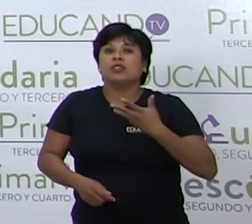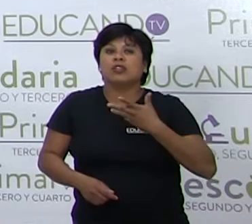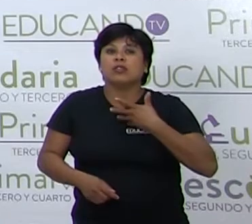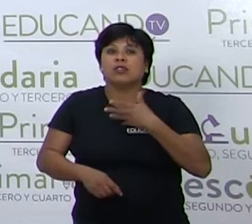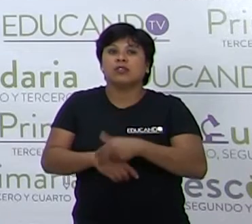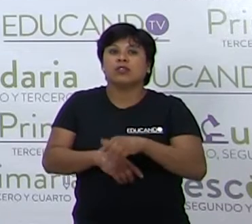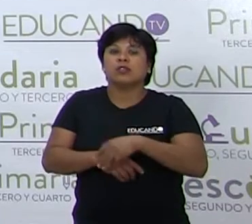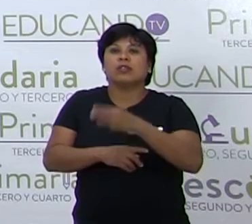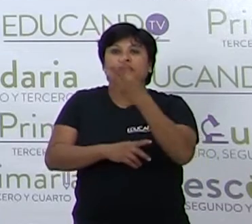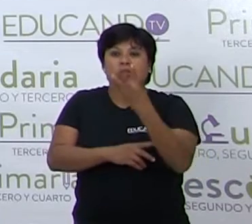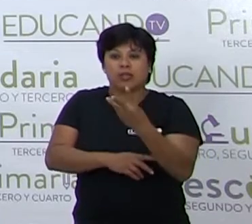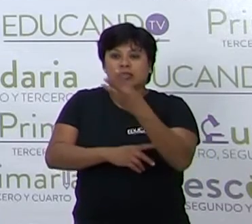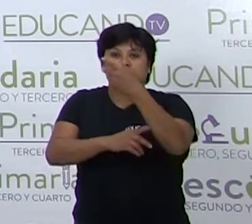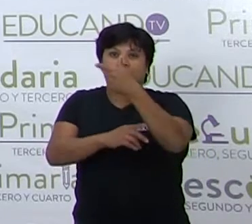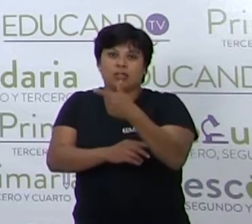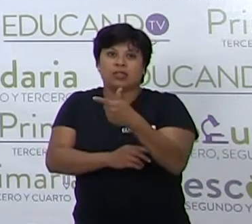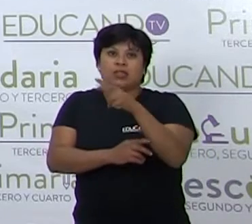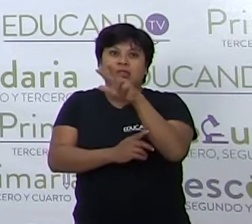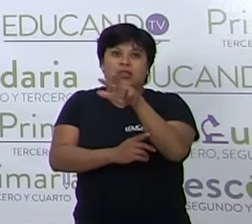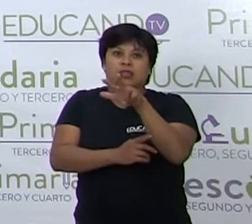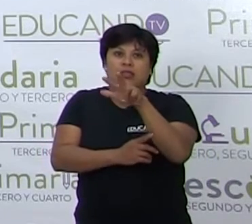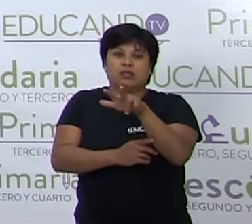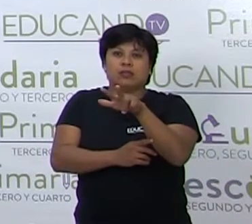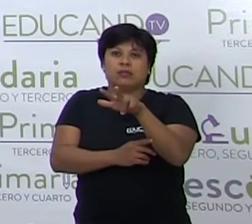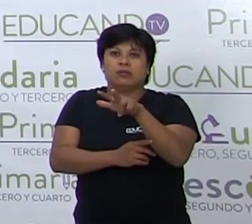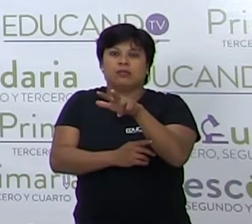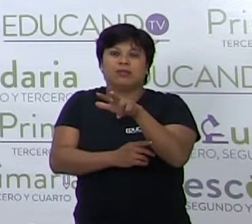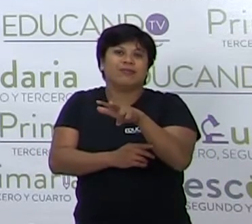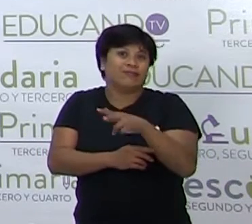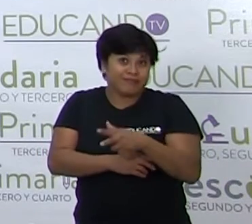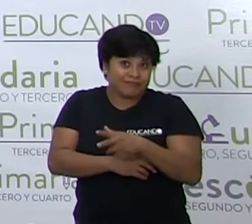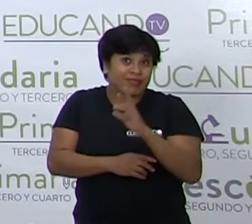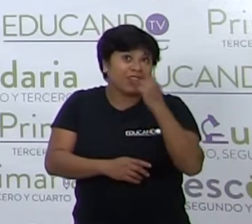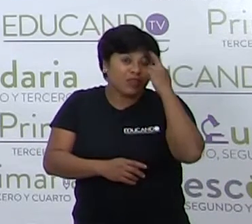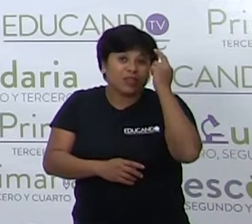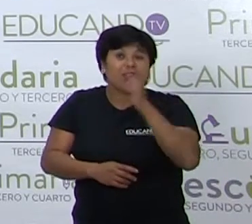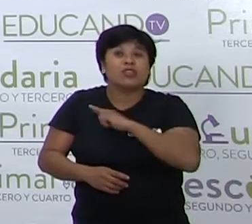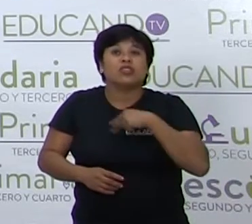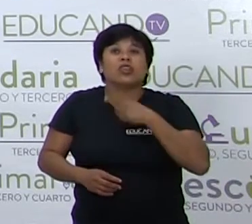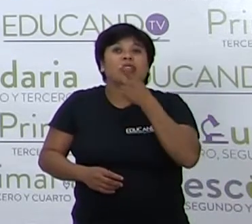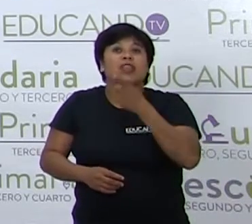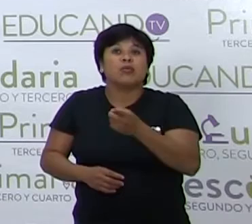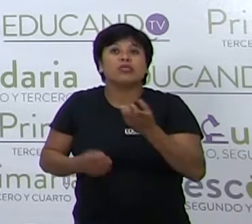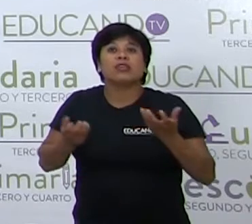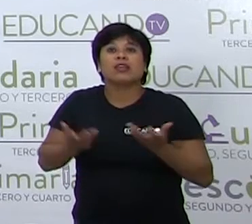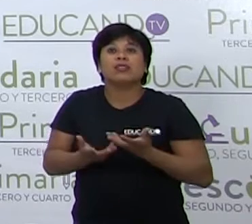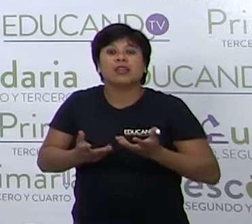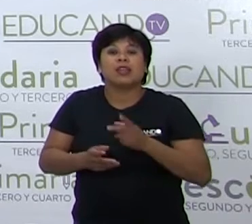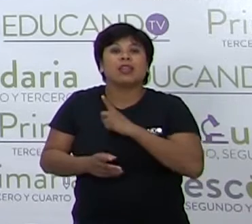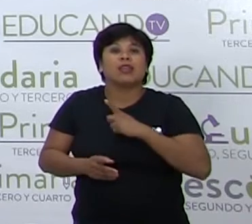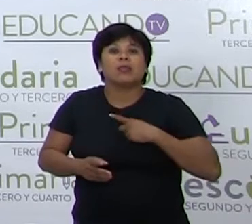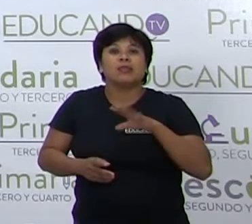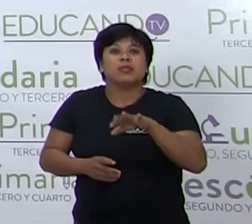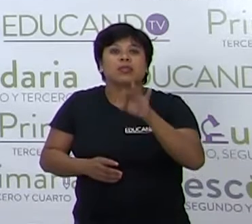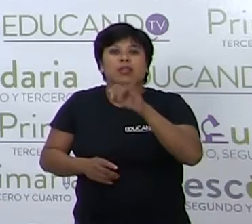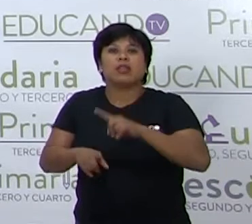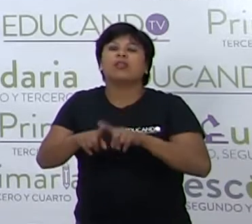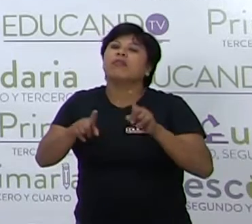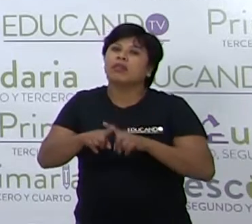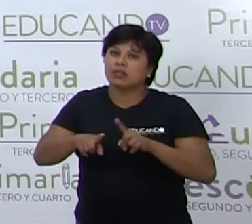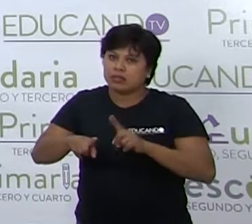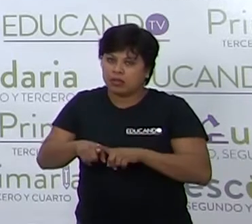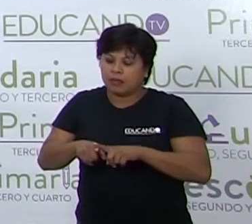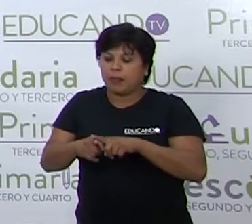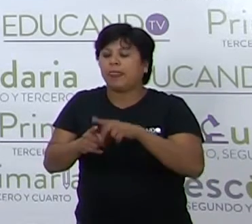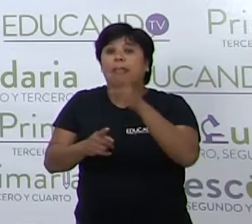3, 7, 18. Híjole, ¿recuerdas qué dijimos que teníamos que hacer? Teníamos que encontrar la diferencia entre